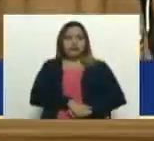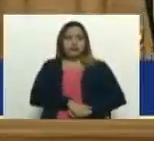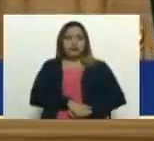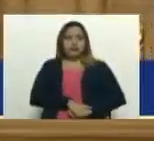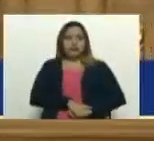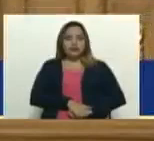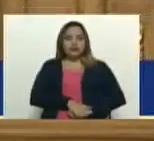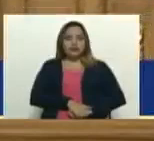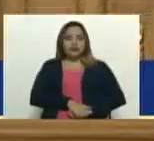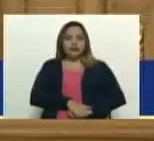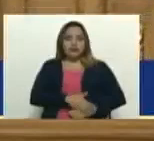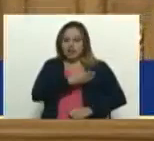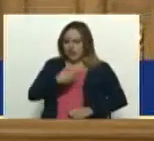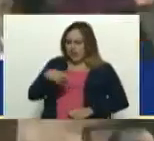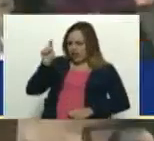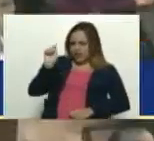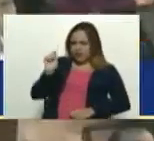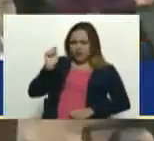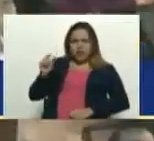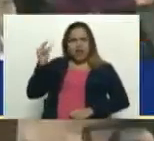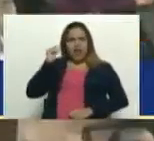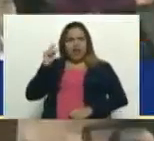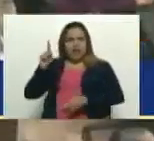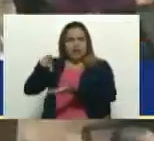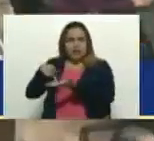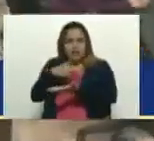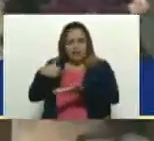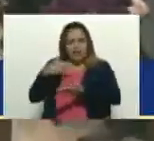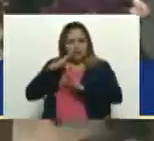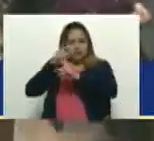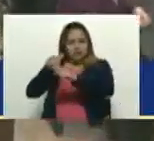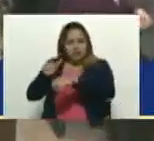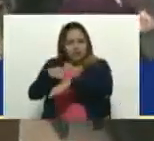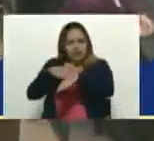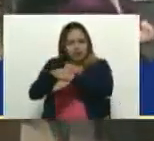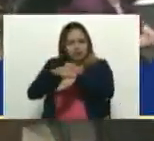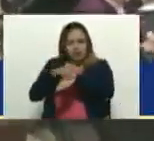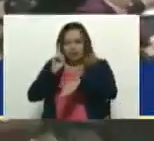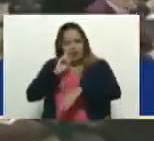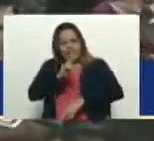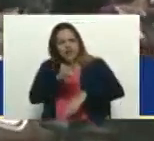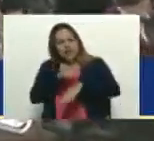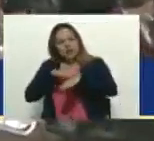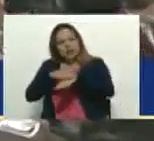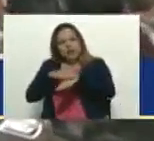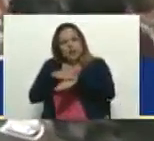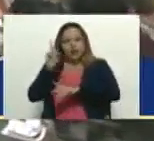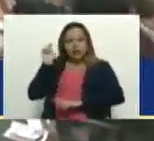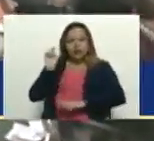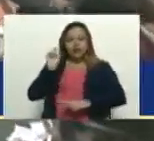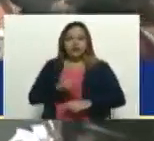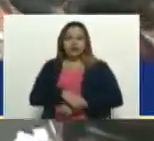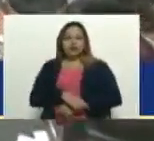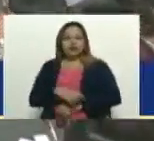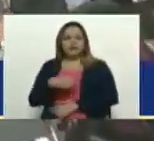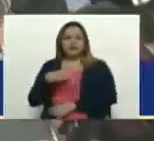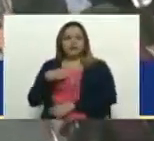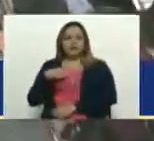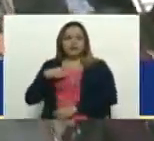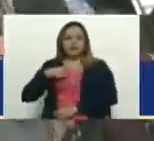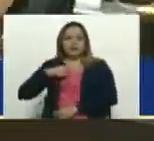¿Quiere la palabra, diputado Galo? Tiene la palabra, diputado Galo. Perdón, no lo vi, diputado. Sí. A pesar de su elevada